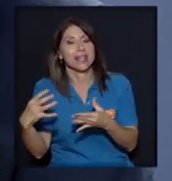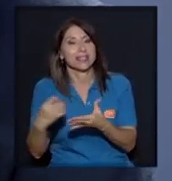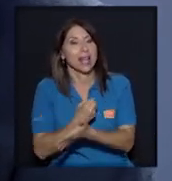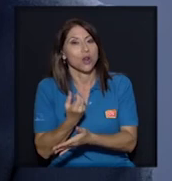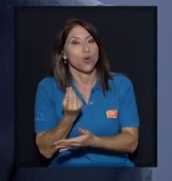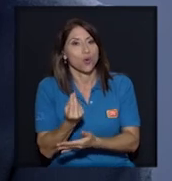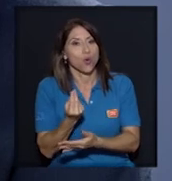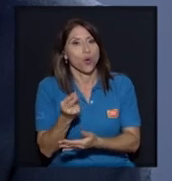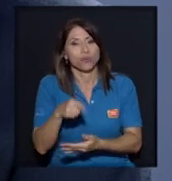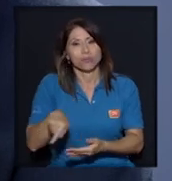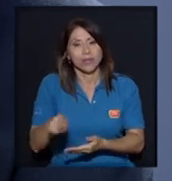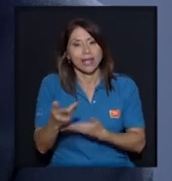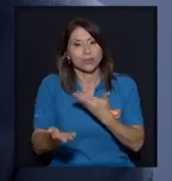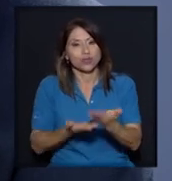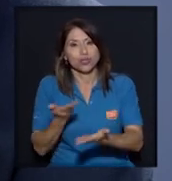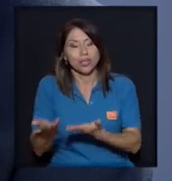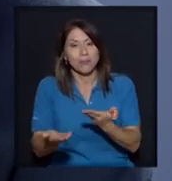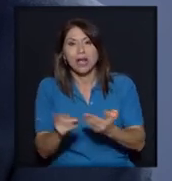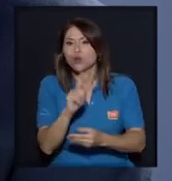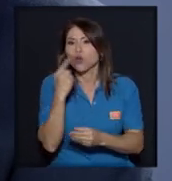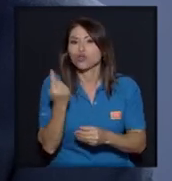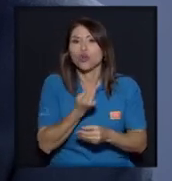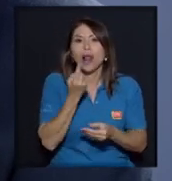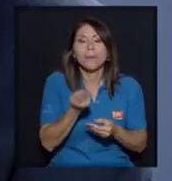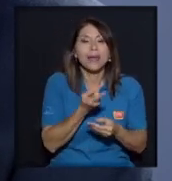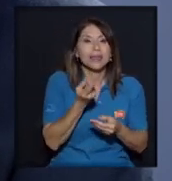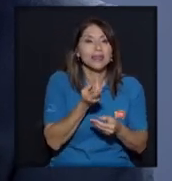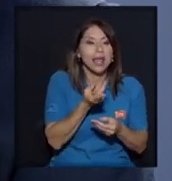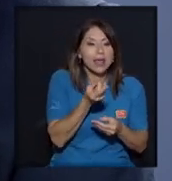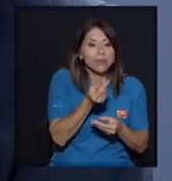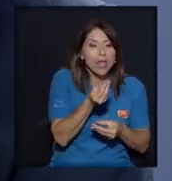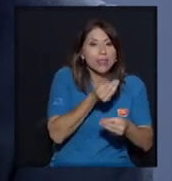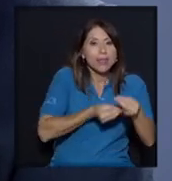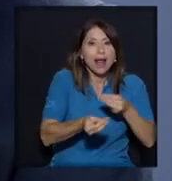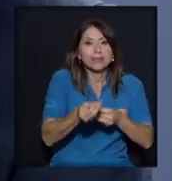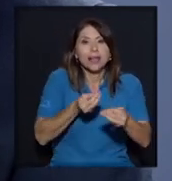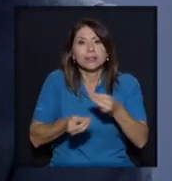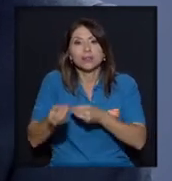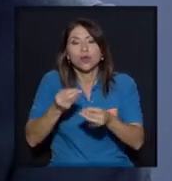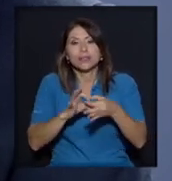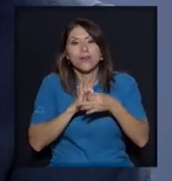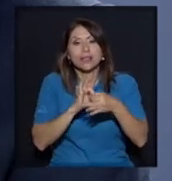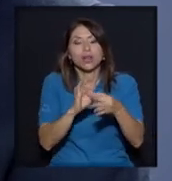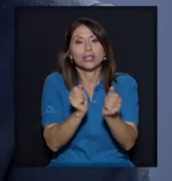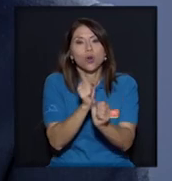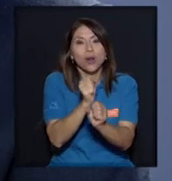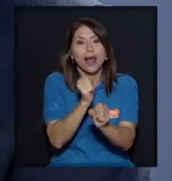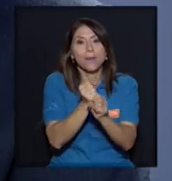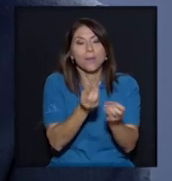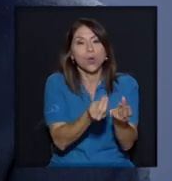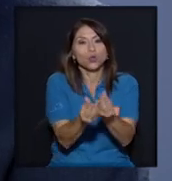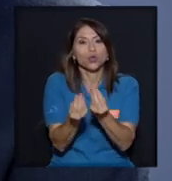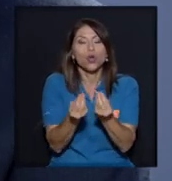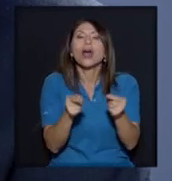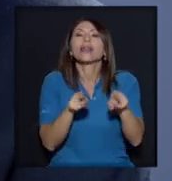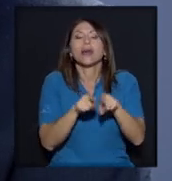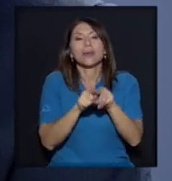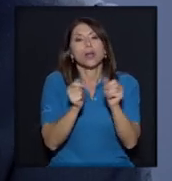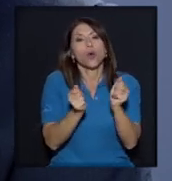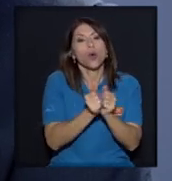solo transacciones relacionadas con la producción, sino también con la distribución del ingreso,